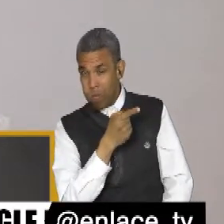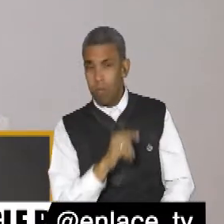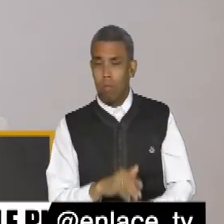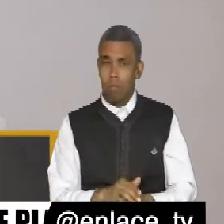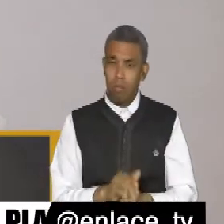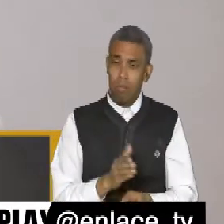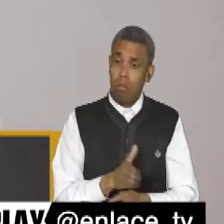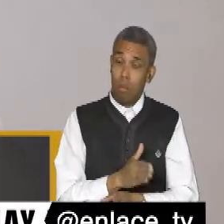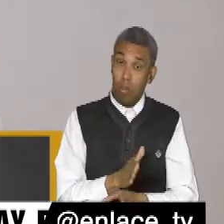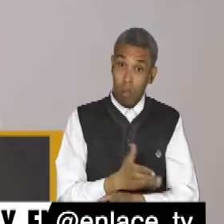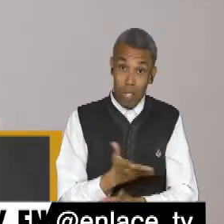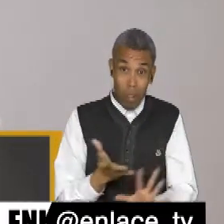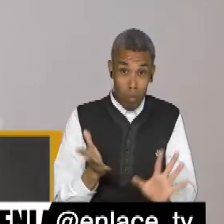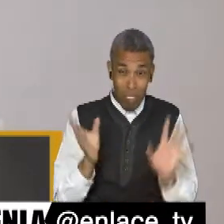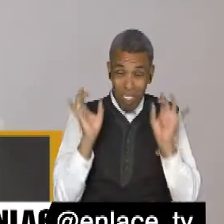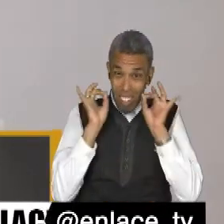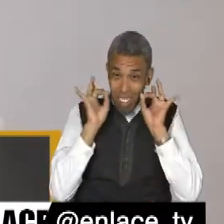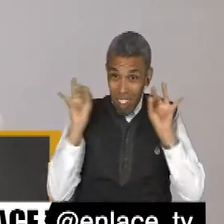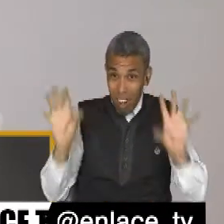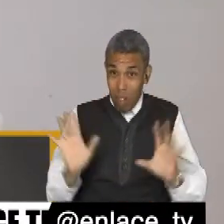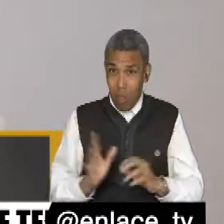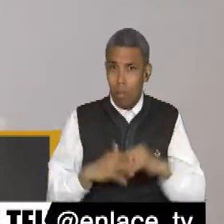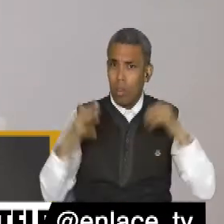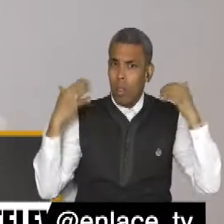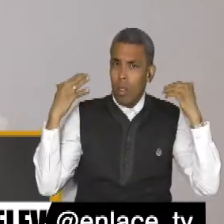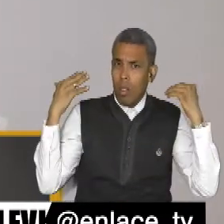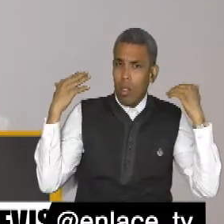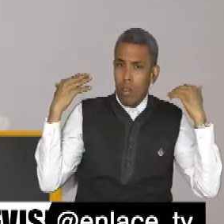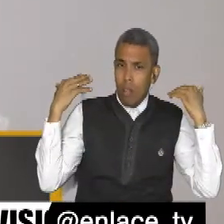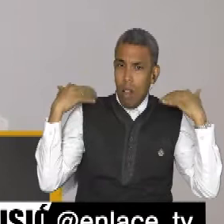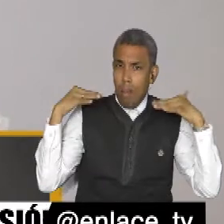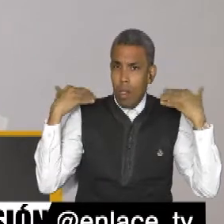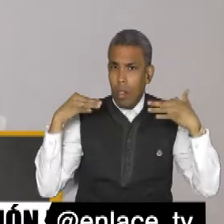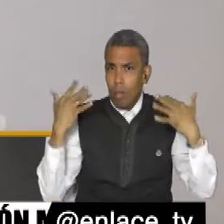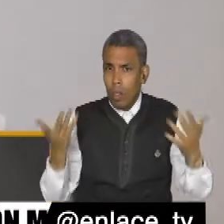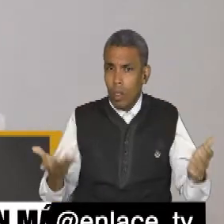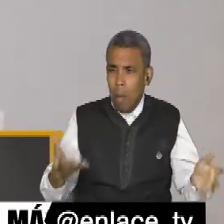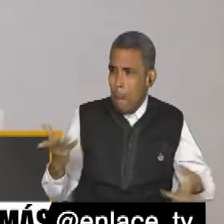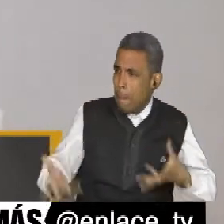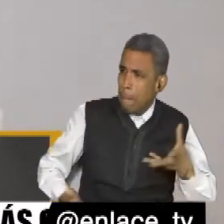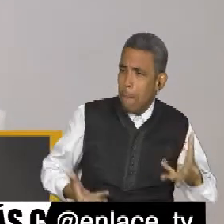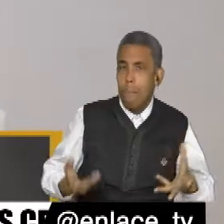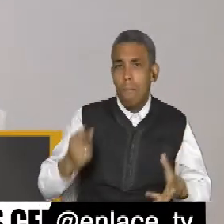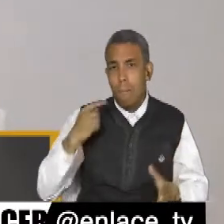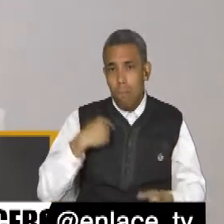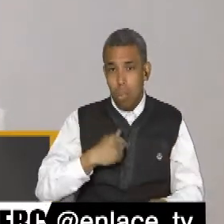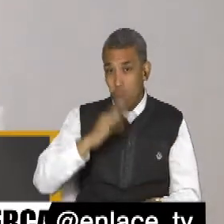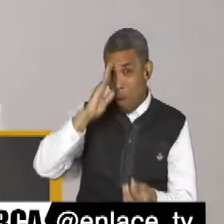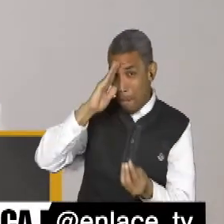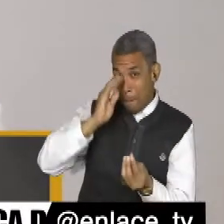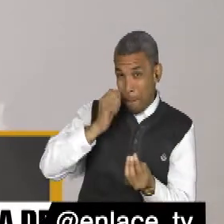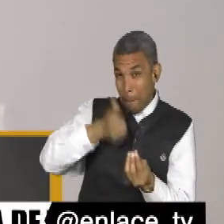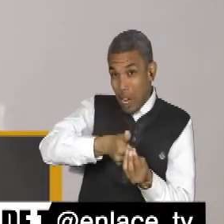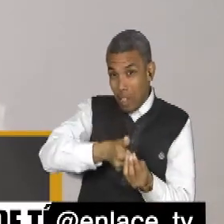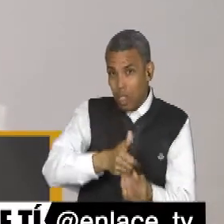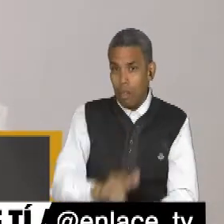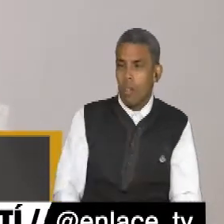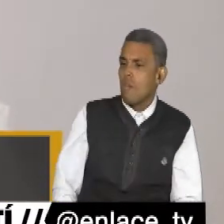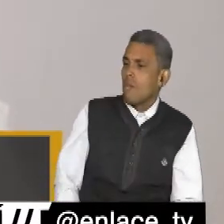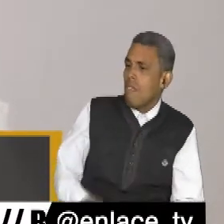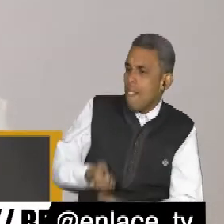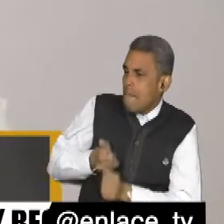de seguridad a las comunidades campesinas que están siendo asediadas por el paramilitarismo, pero igualmente están